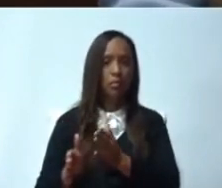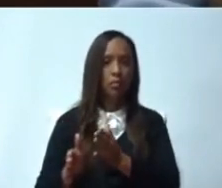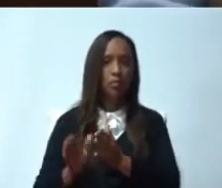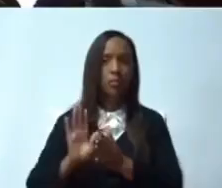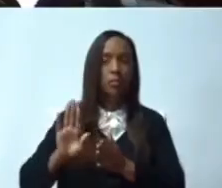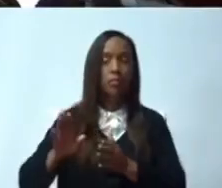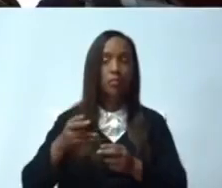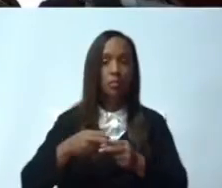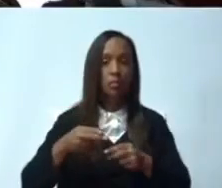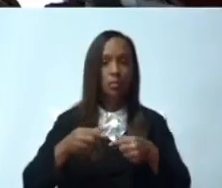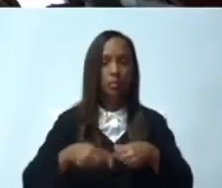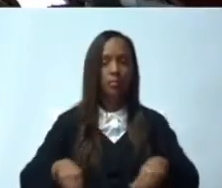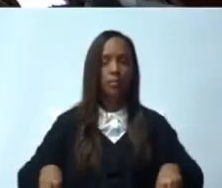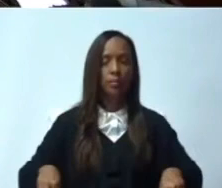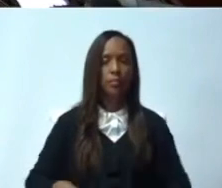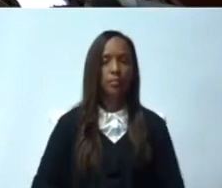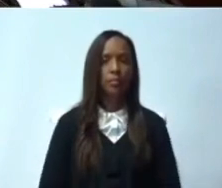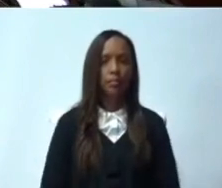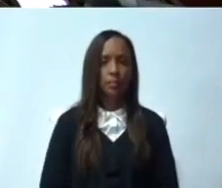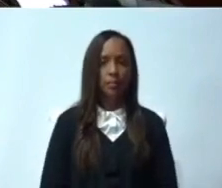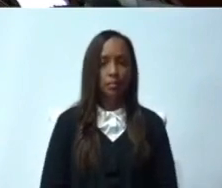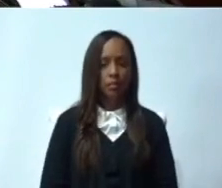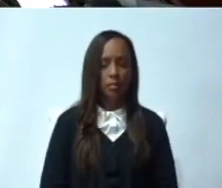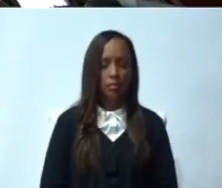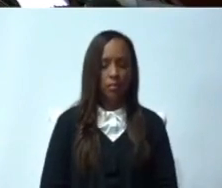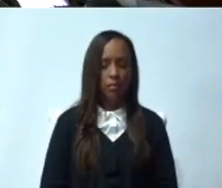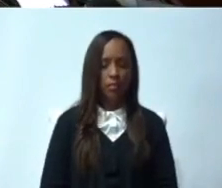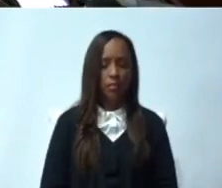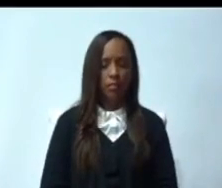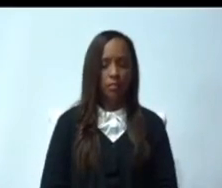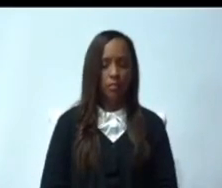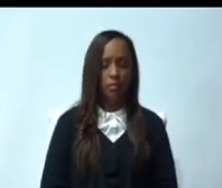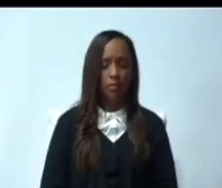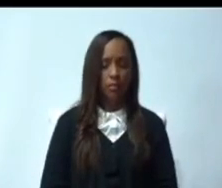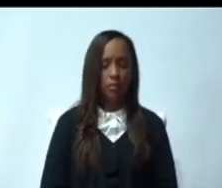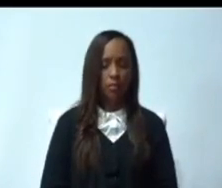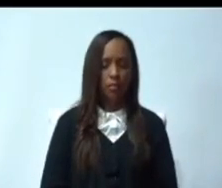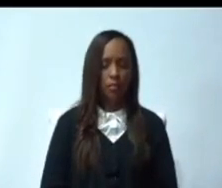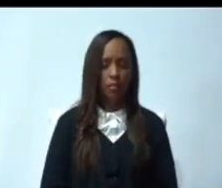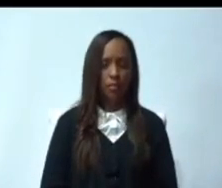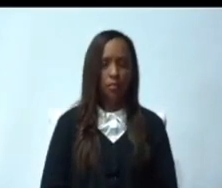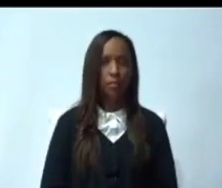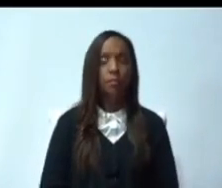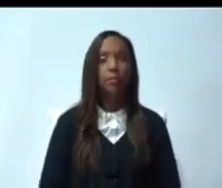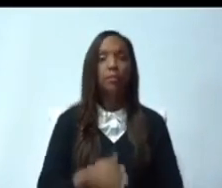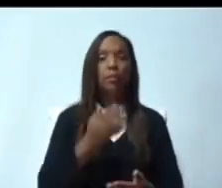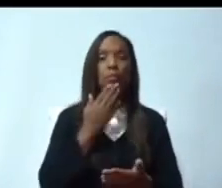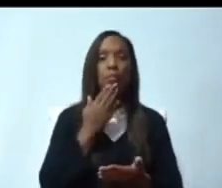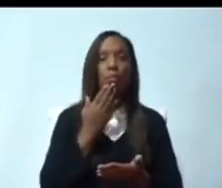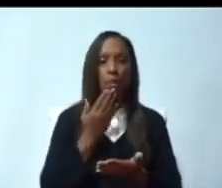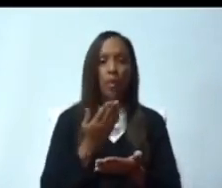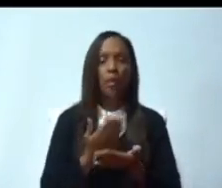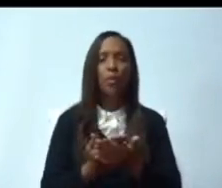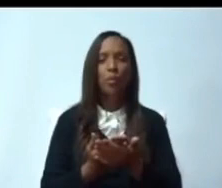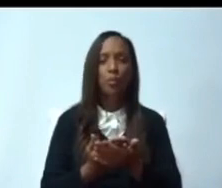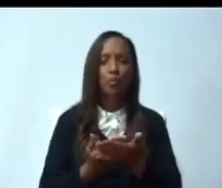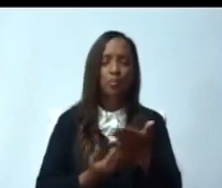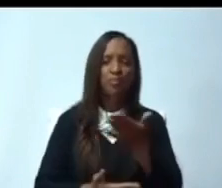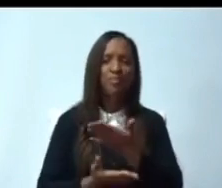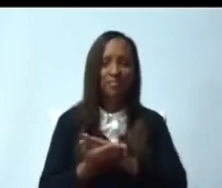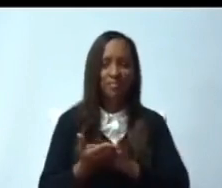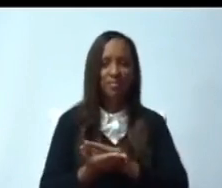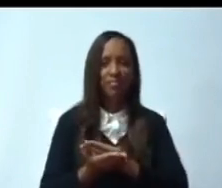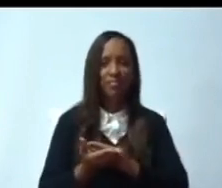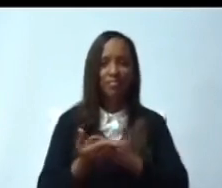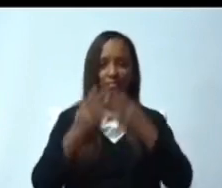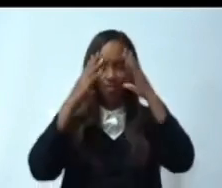Bien, buenos días, honorables colegas, diputados y diputadas. Buenos días, presidente. La Comisión Permanente de